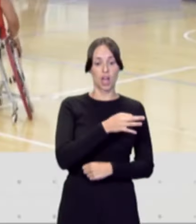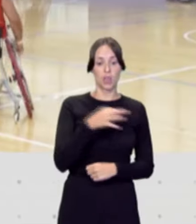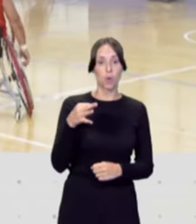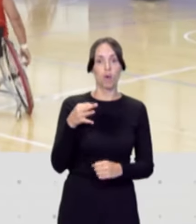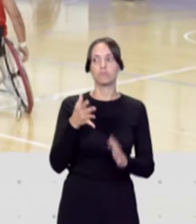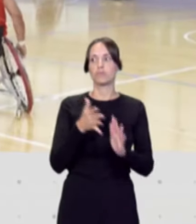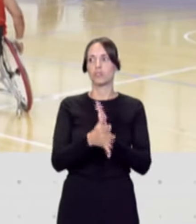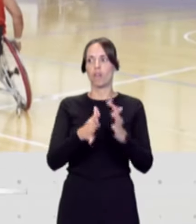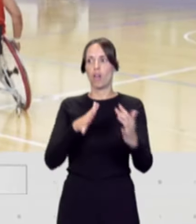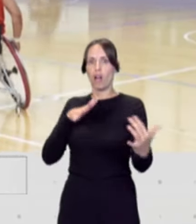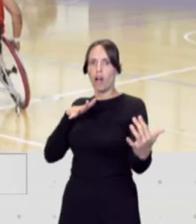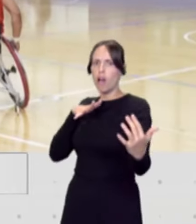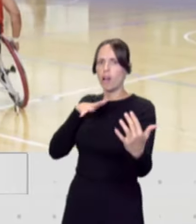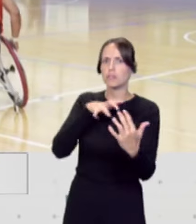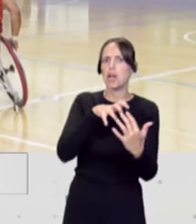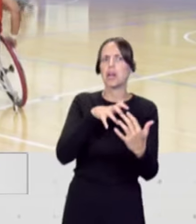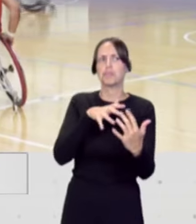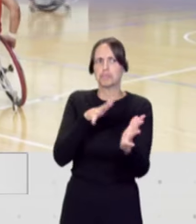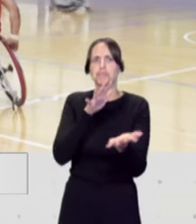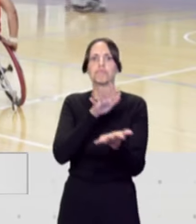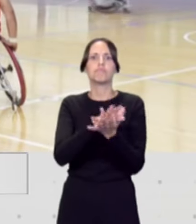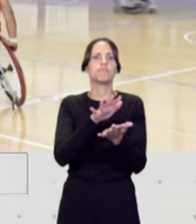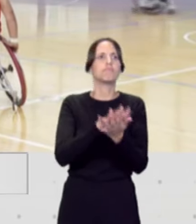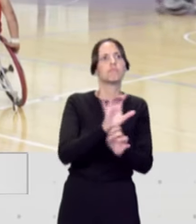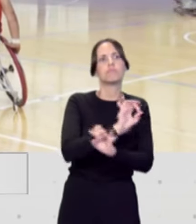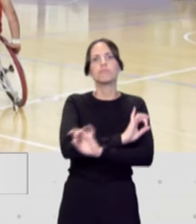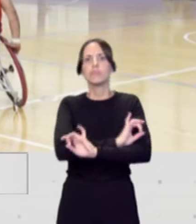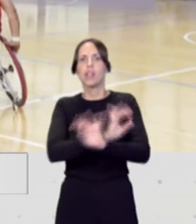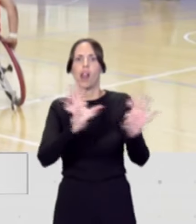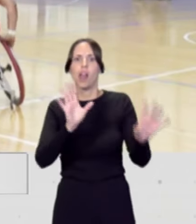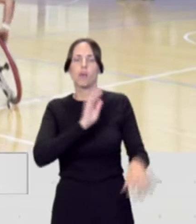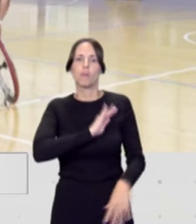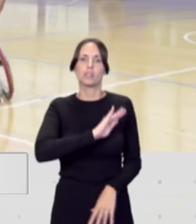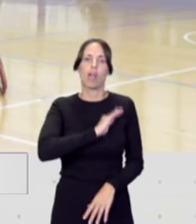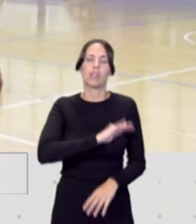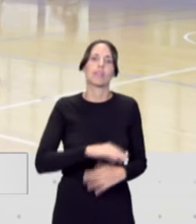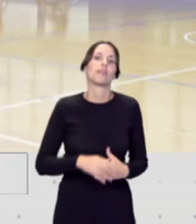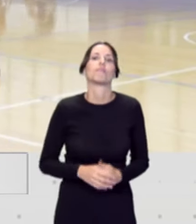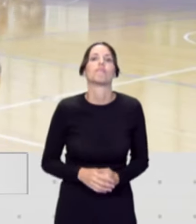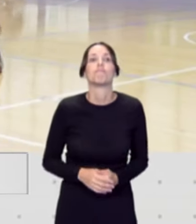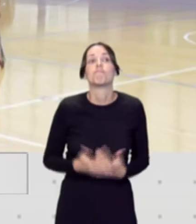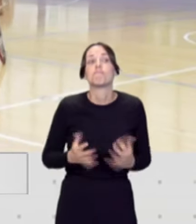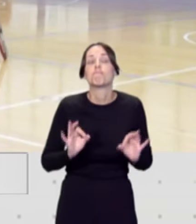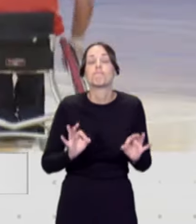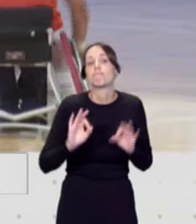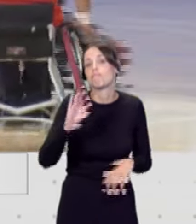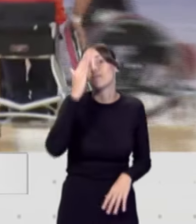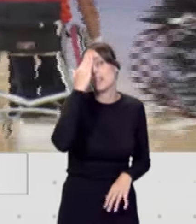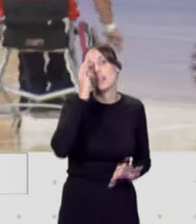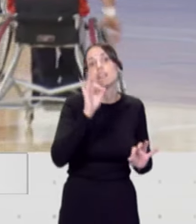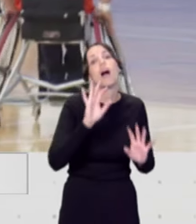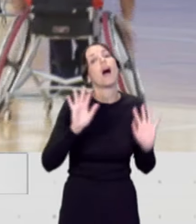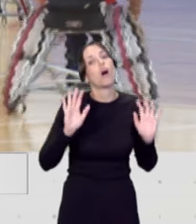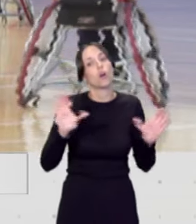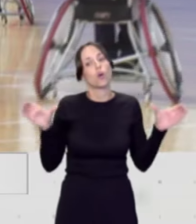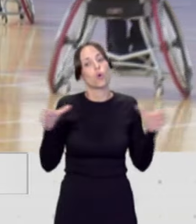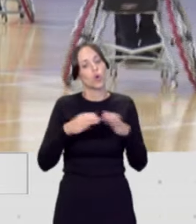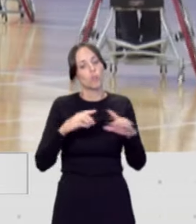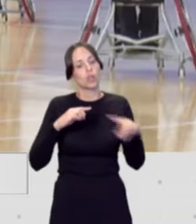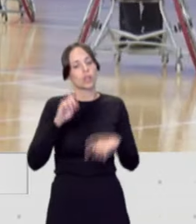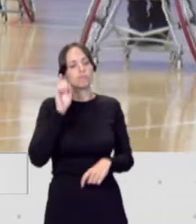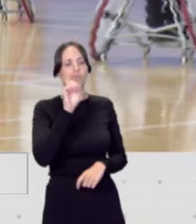en ataque con bastante calma y con bastante claridad. Y pues diría que principalmente es esa, aunque siempre está el cuerpo técnico con sus ideas